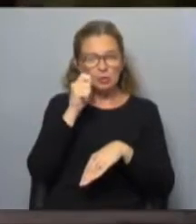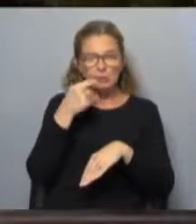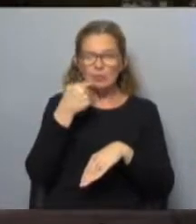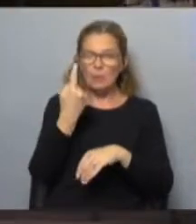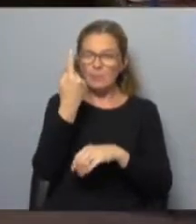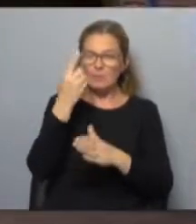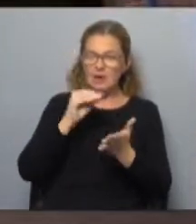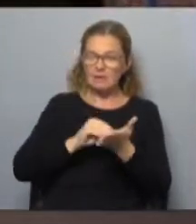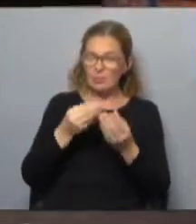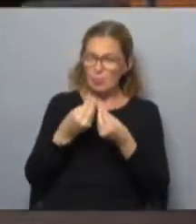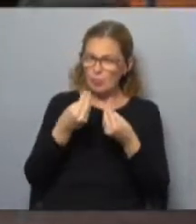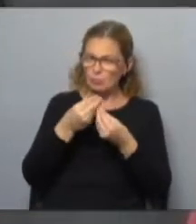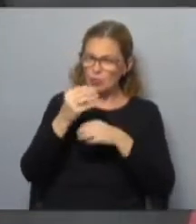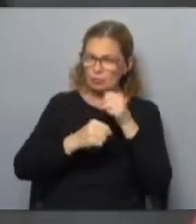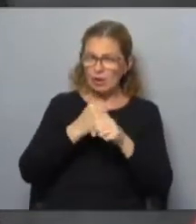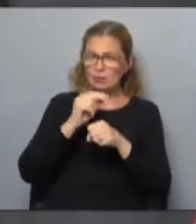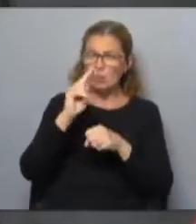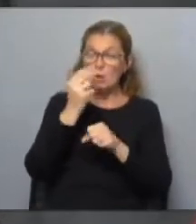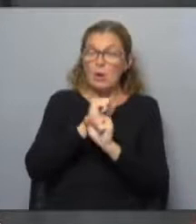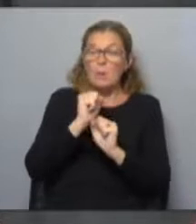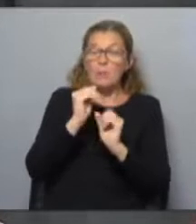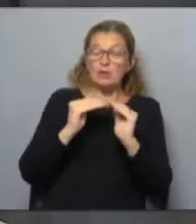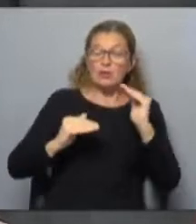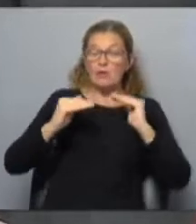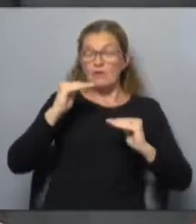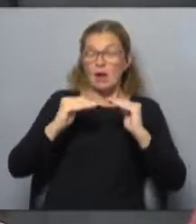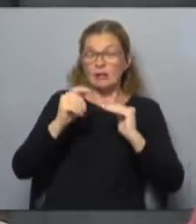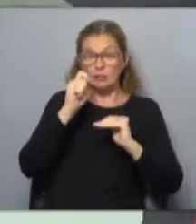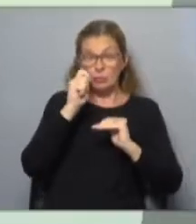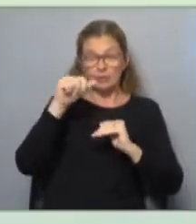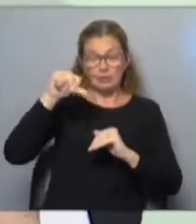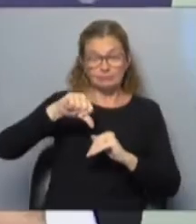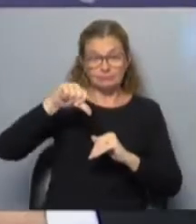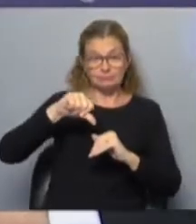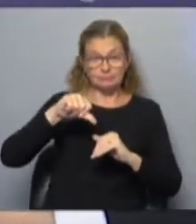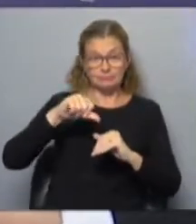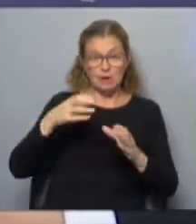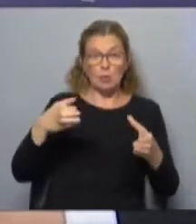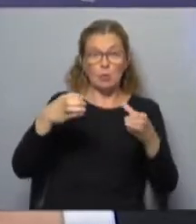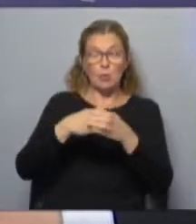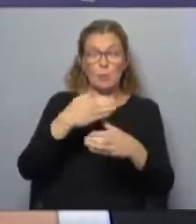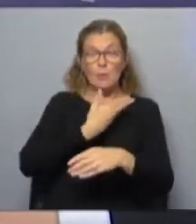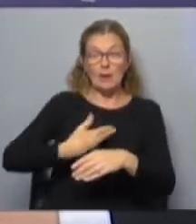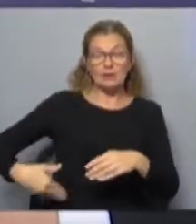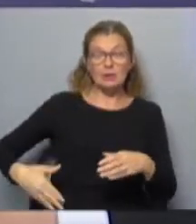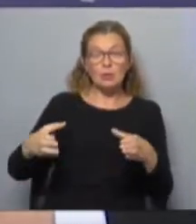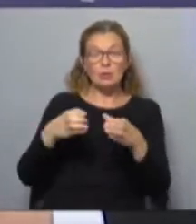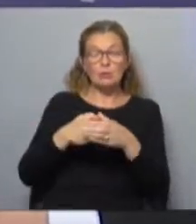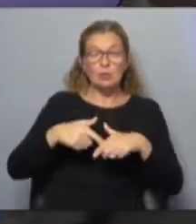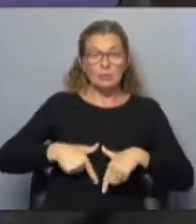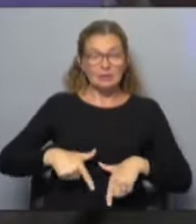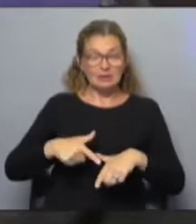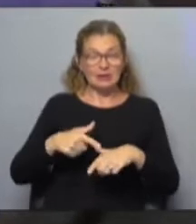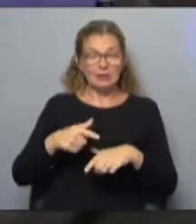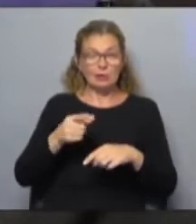por primera vez en muchos años Uruguay puede tener una balanza turística negativa. El gremio de maestros se reunió con el Ministerio del Interior